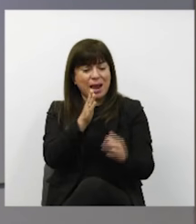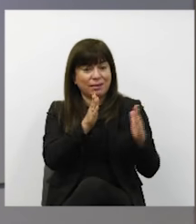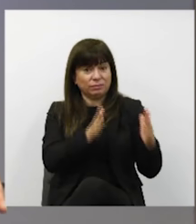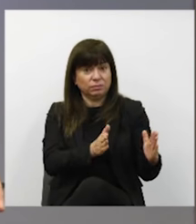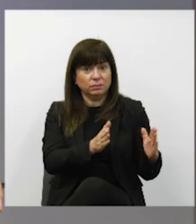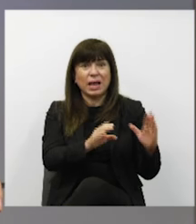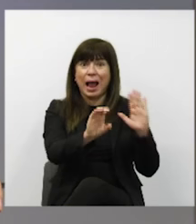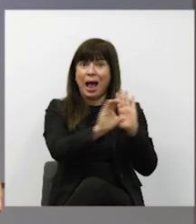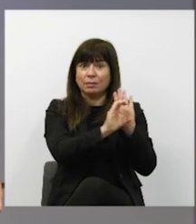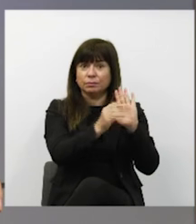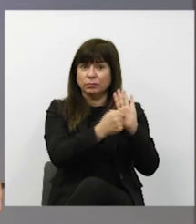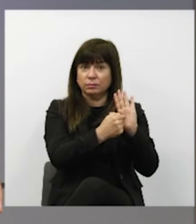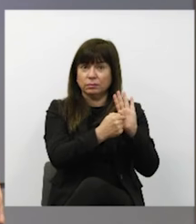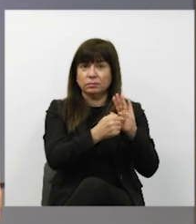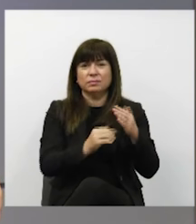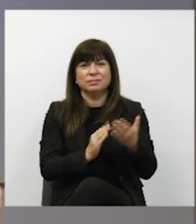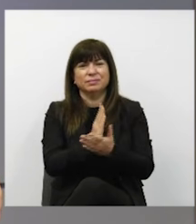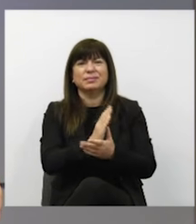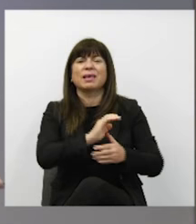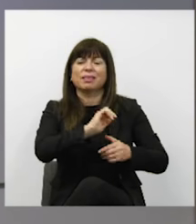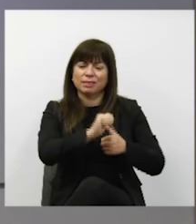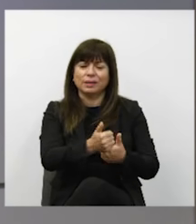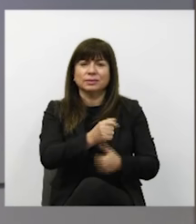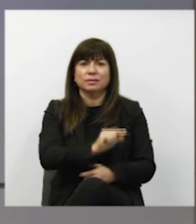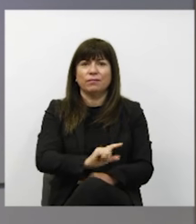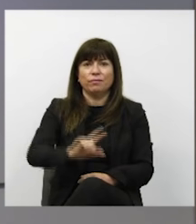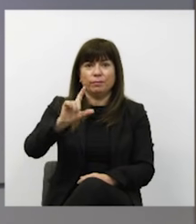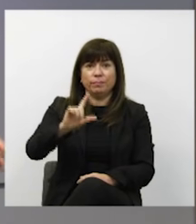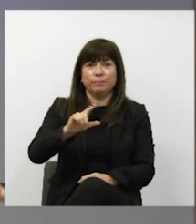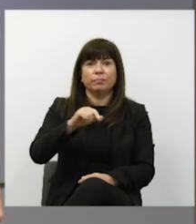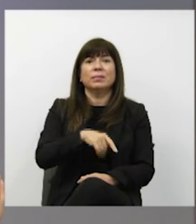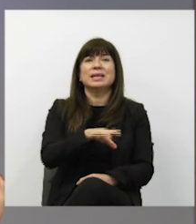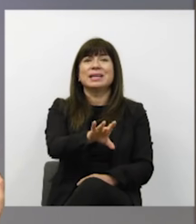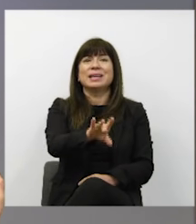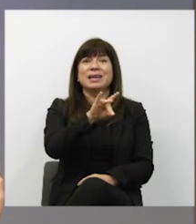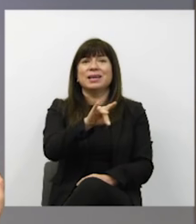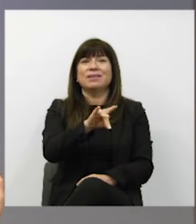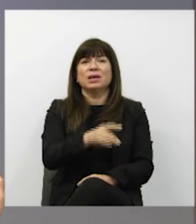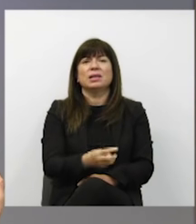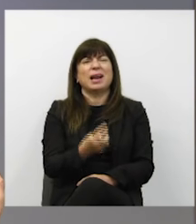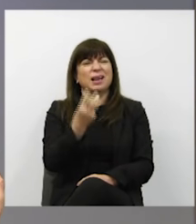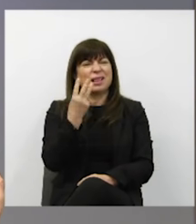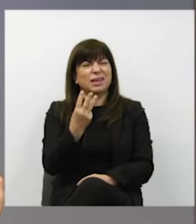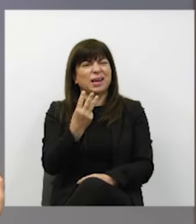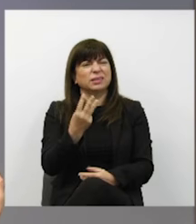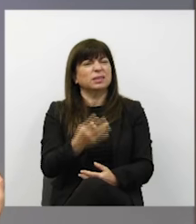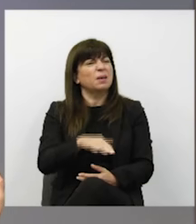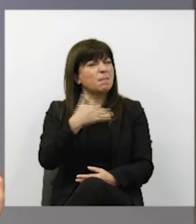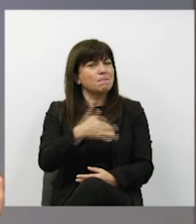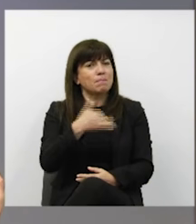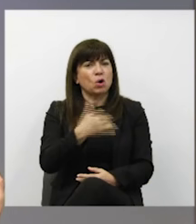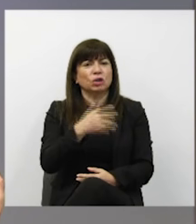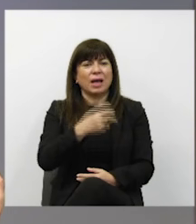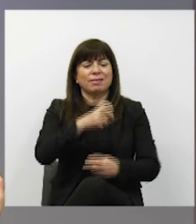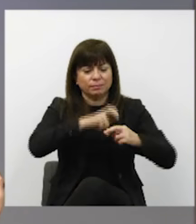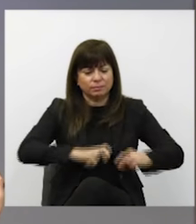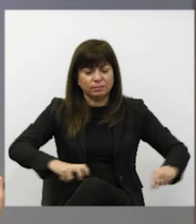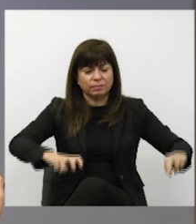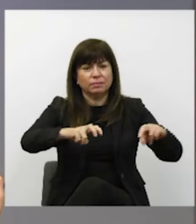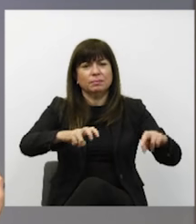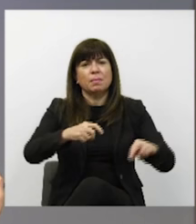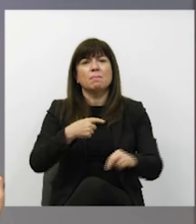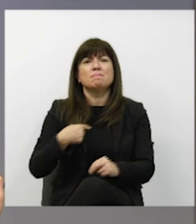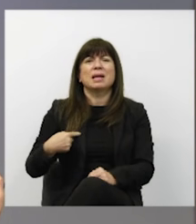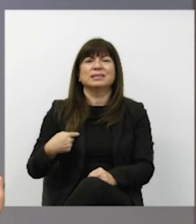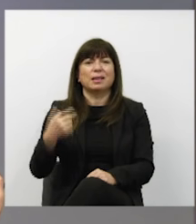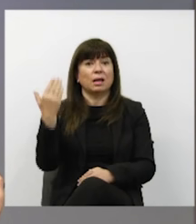capítulo se trata sobre el desafío del crecimiento. Y primero quiero invitar a los tres destacados panelistas que tenemos a presentar, perdón,